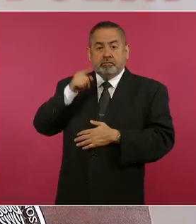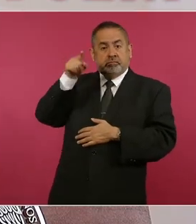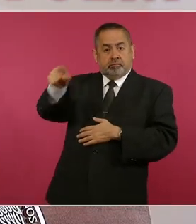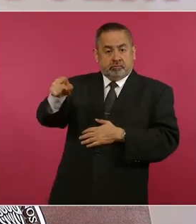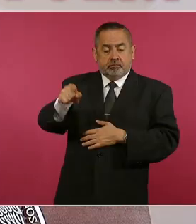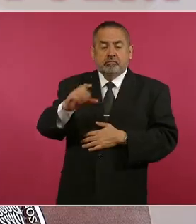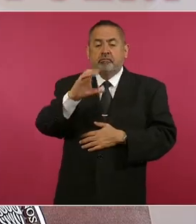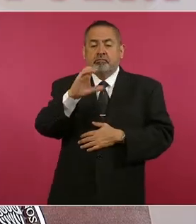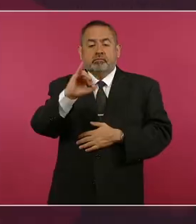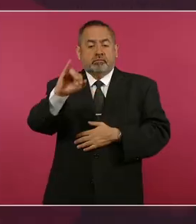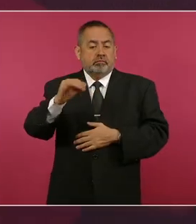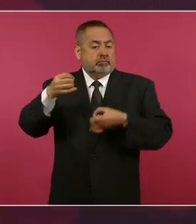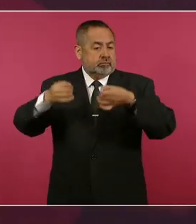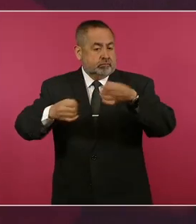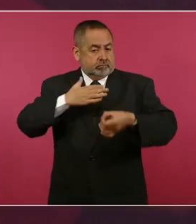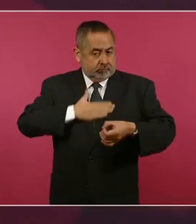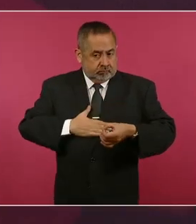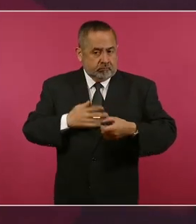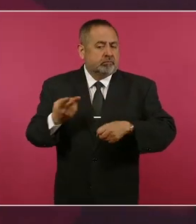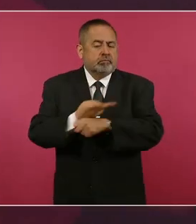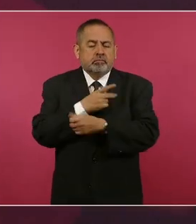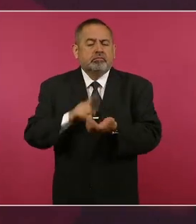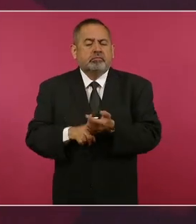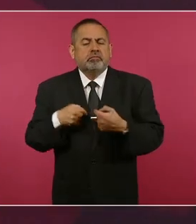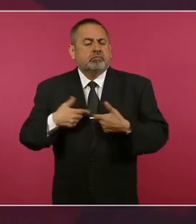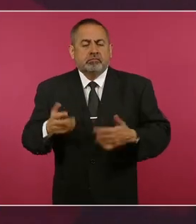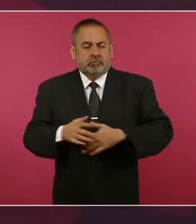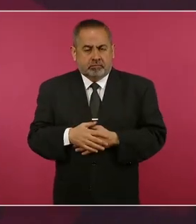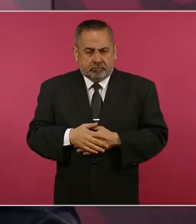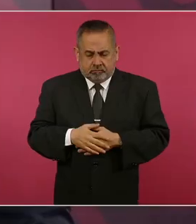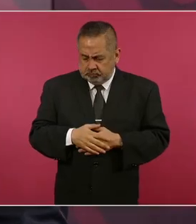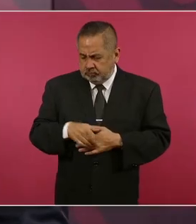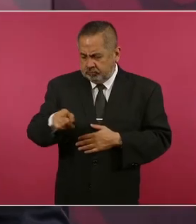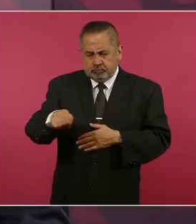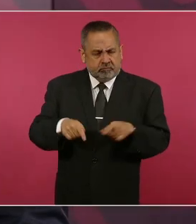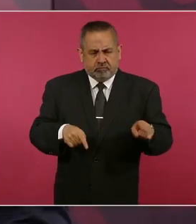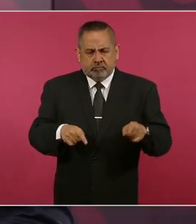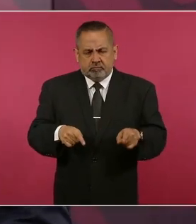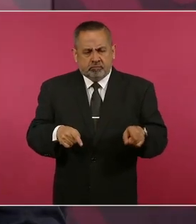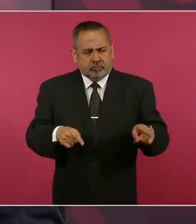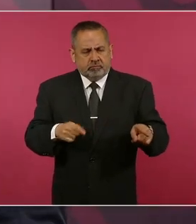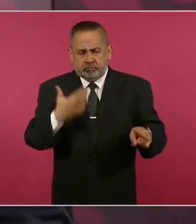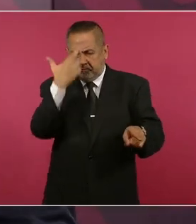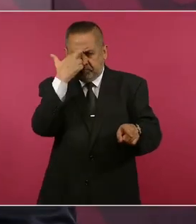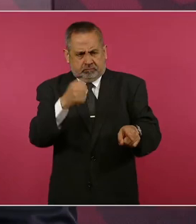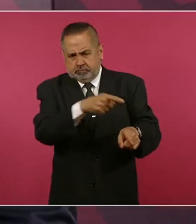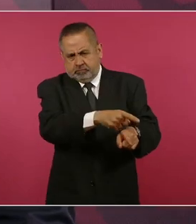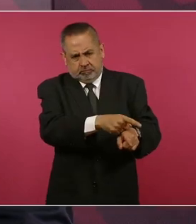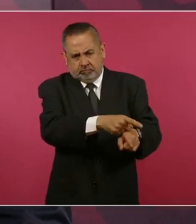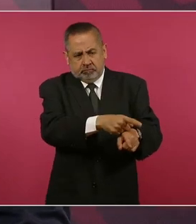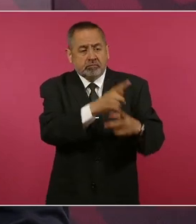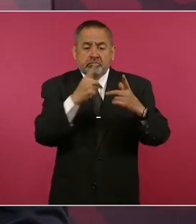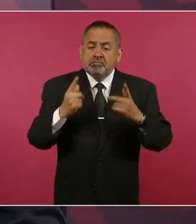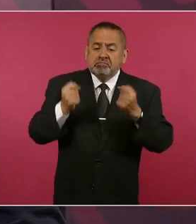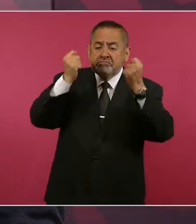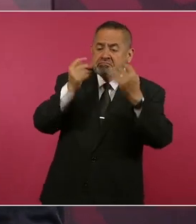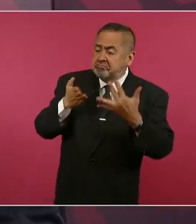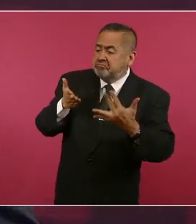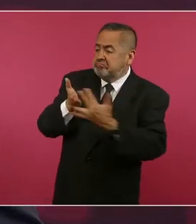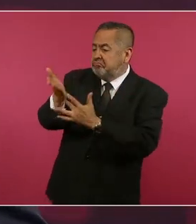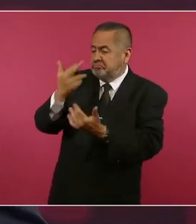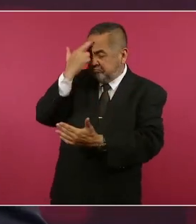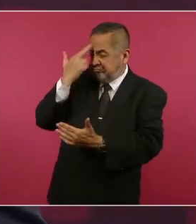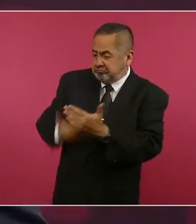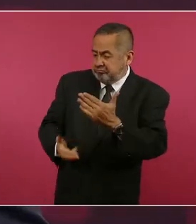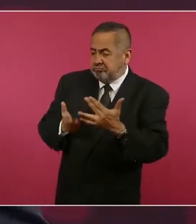de Justicia? Establecer que sin duda y sin justificación alguna, la violación a la Convención de Viena